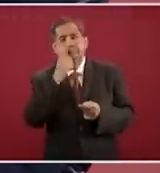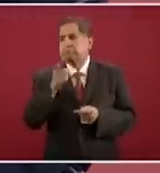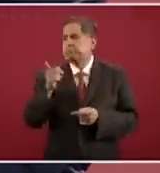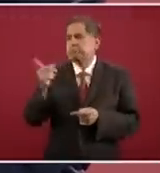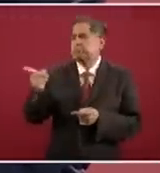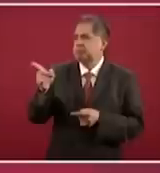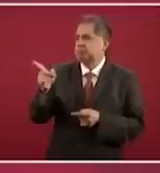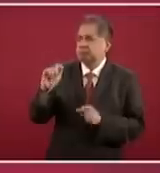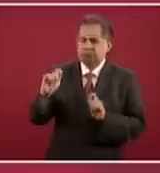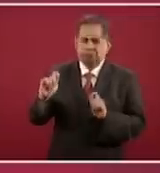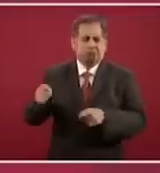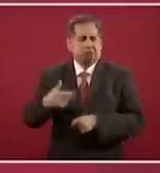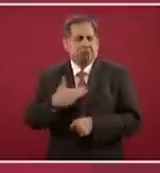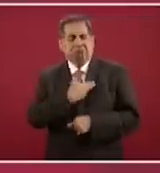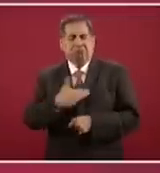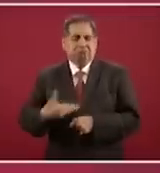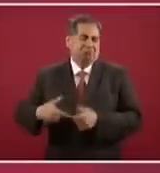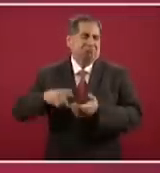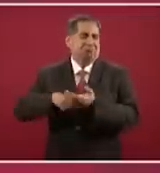atonta